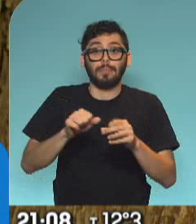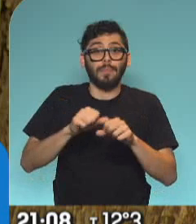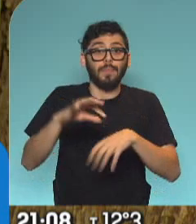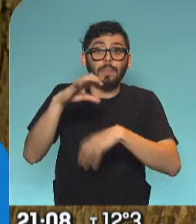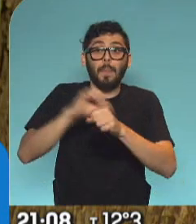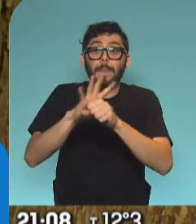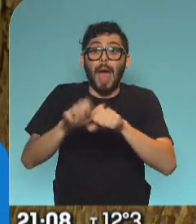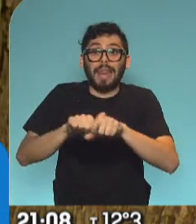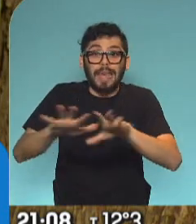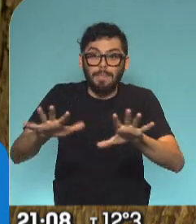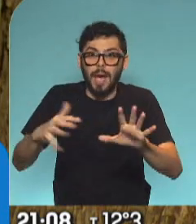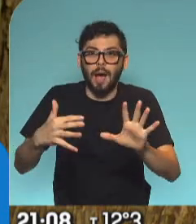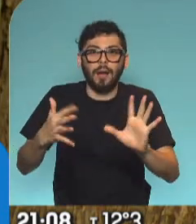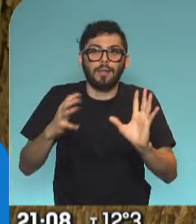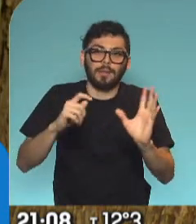me dio vuelta todo.